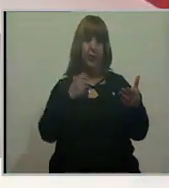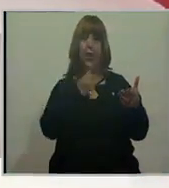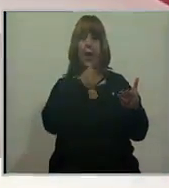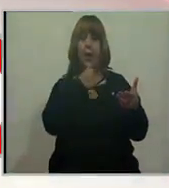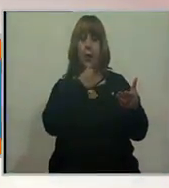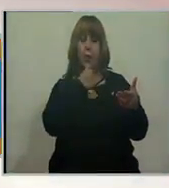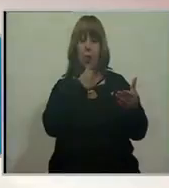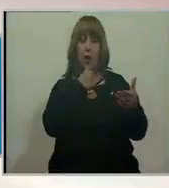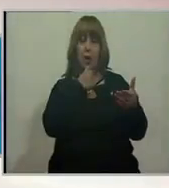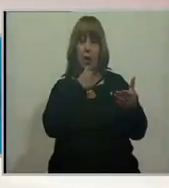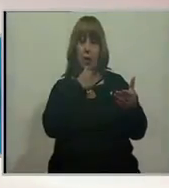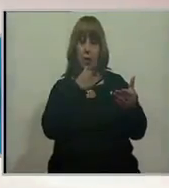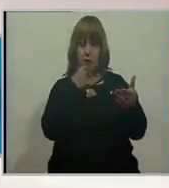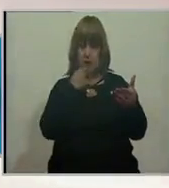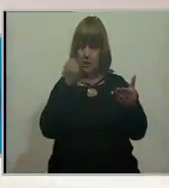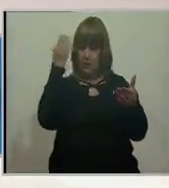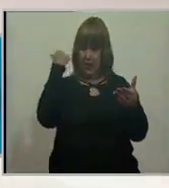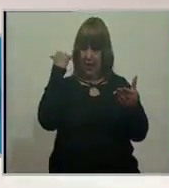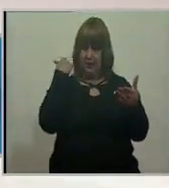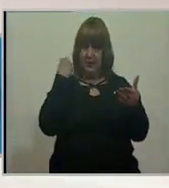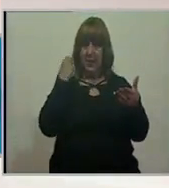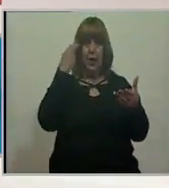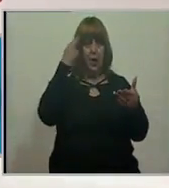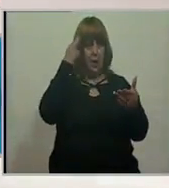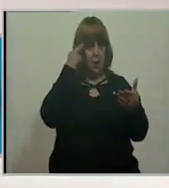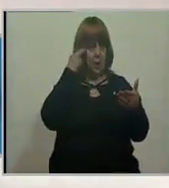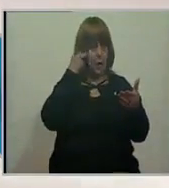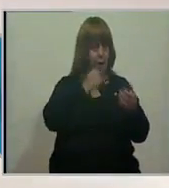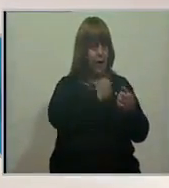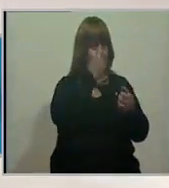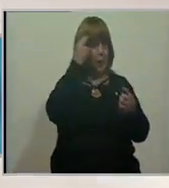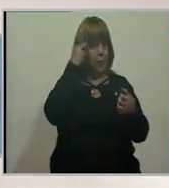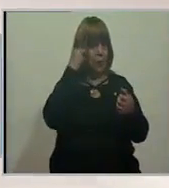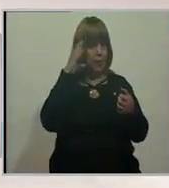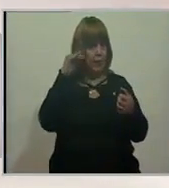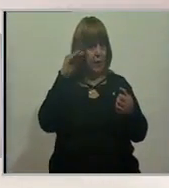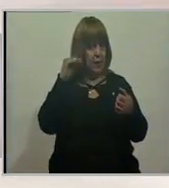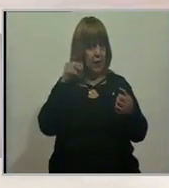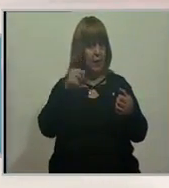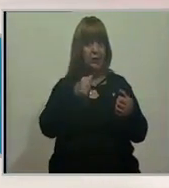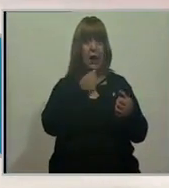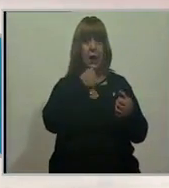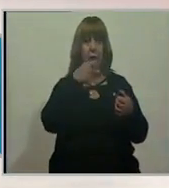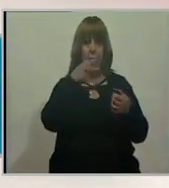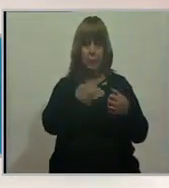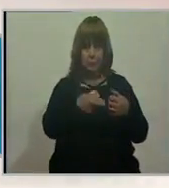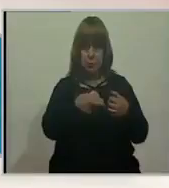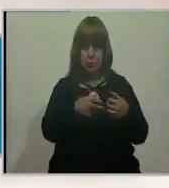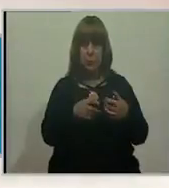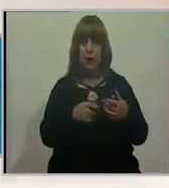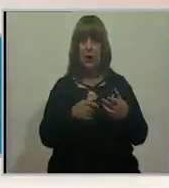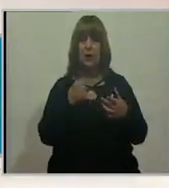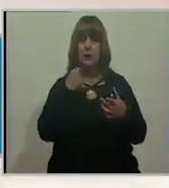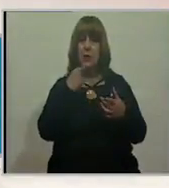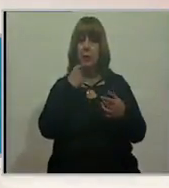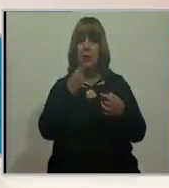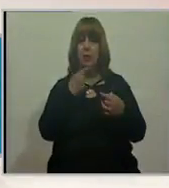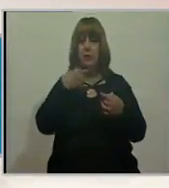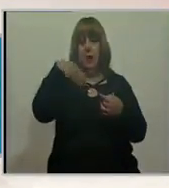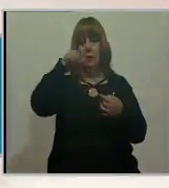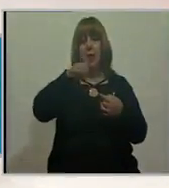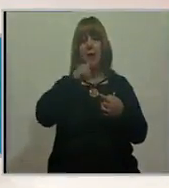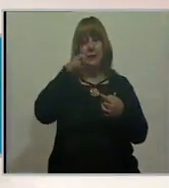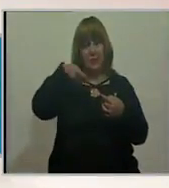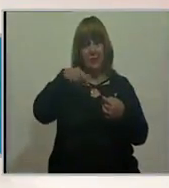que mencionábamos ayer, que era de 9 de la mañana a 9 de la noche. ¿Se solucionó eso? Hablamos, sí, claro. Hablamos con Martín Sardá, de